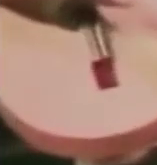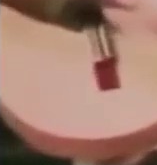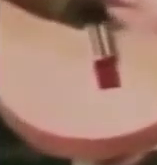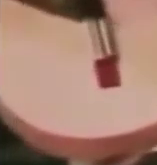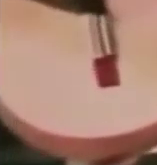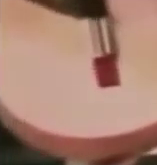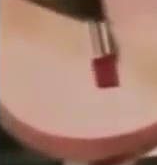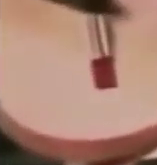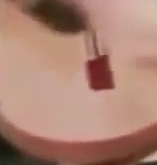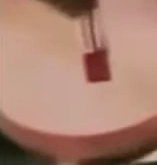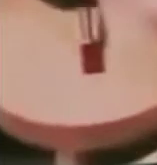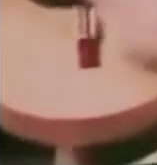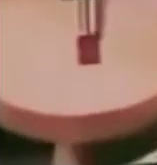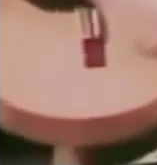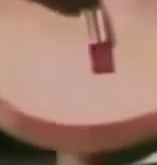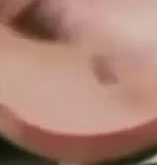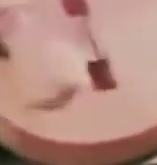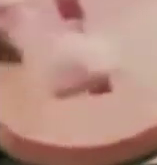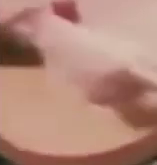distraiga.